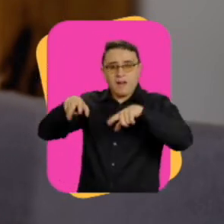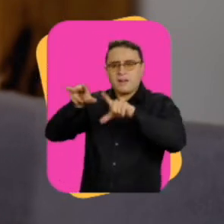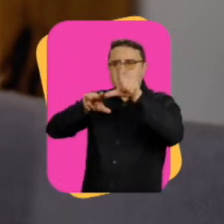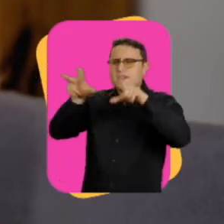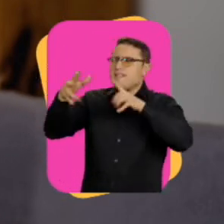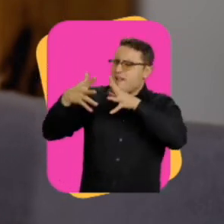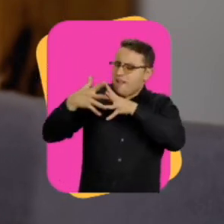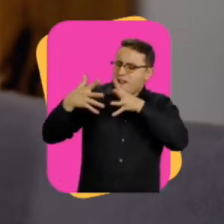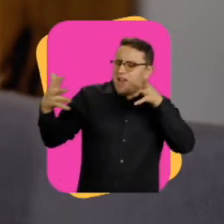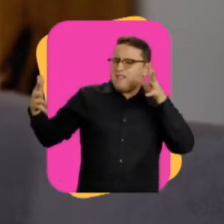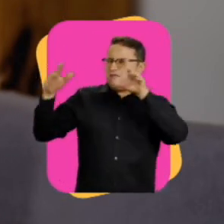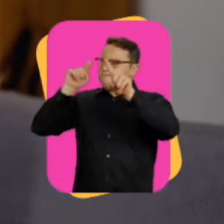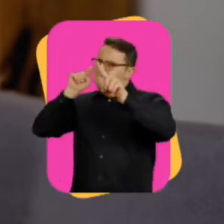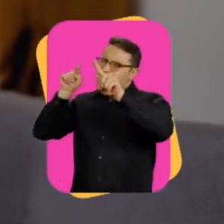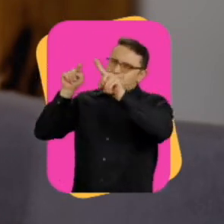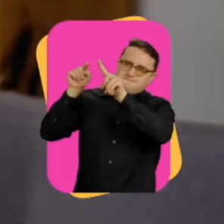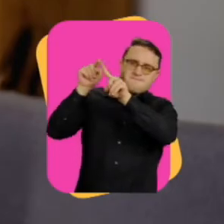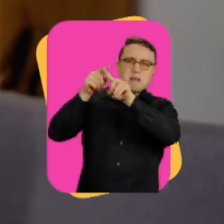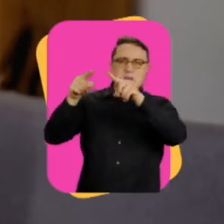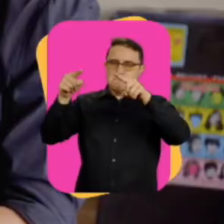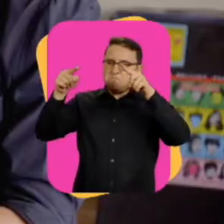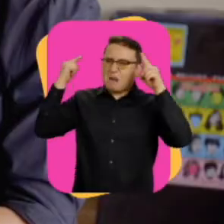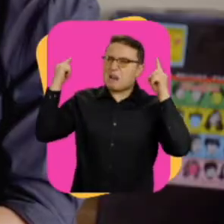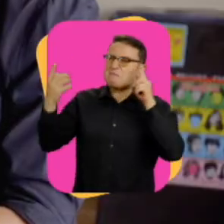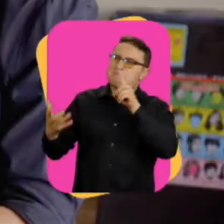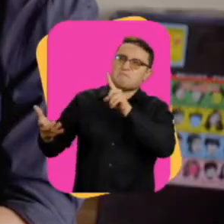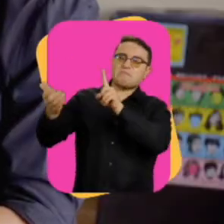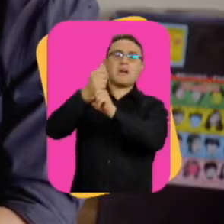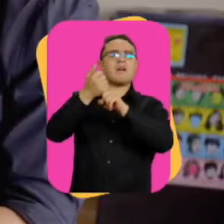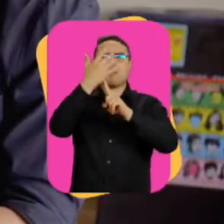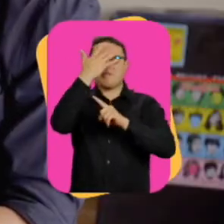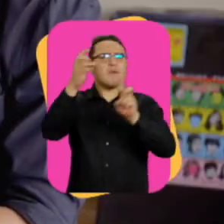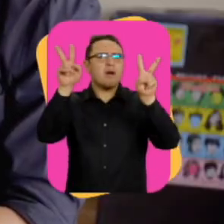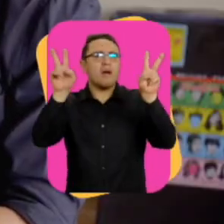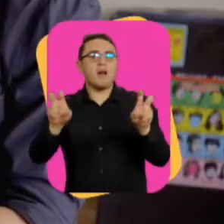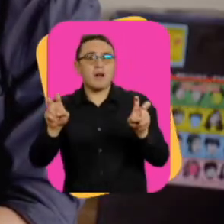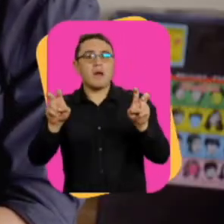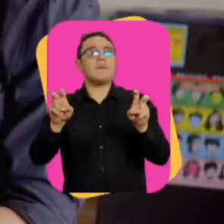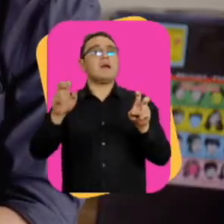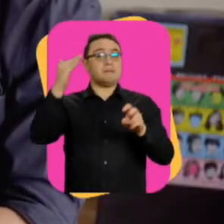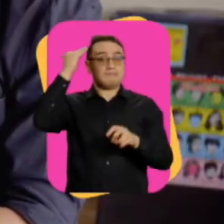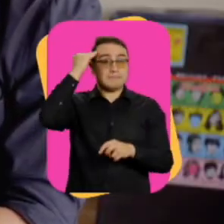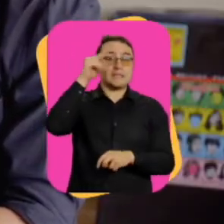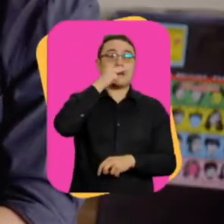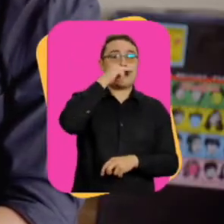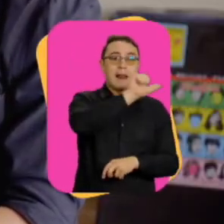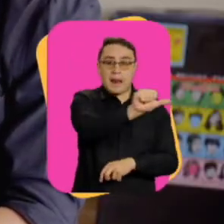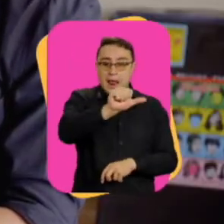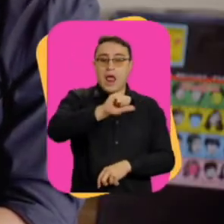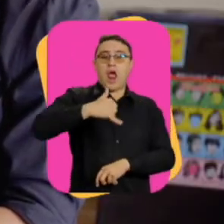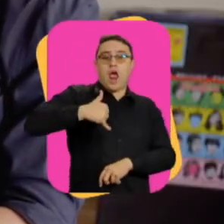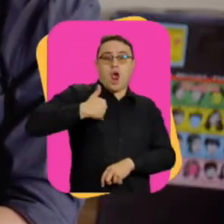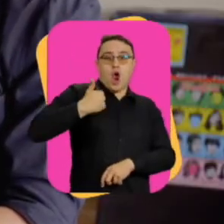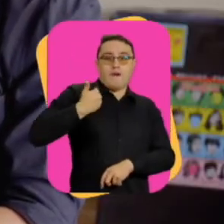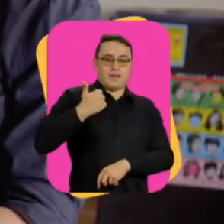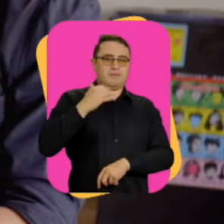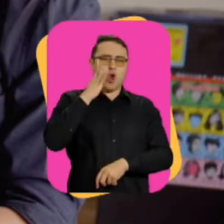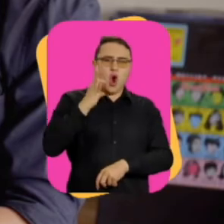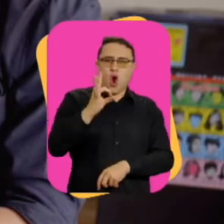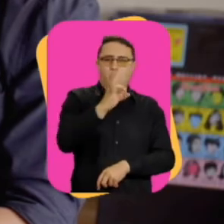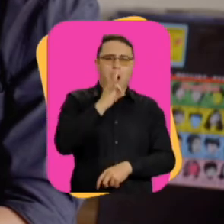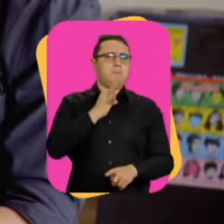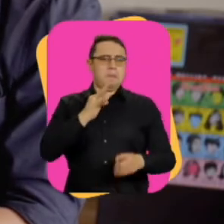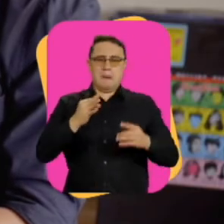Canal 13 hasta la fecha por la temática, que era la violencia contra niñas, niños y adolescentes, y también por